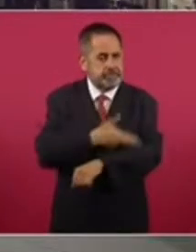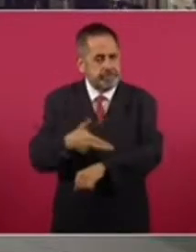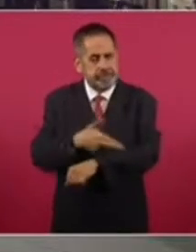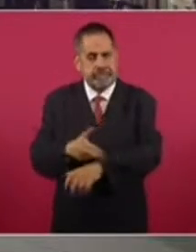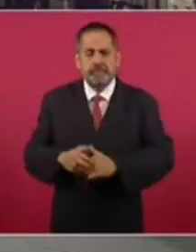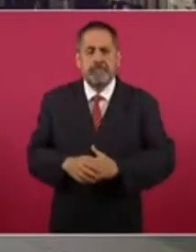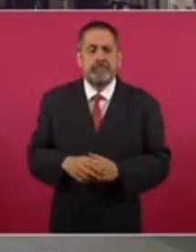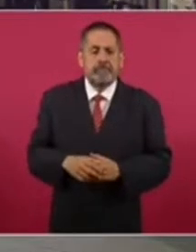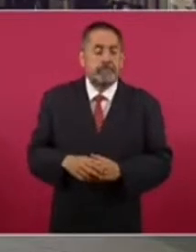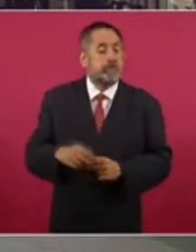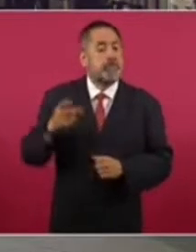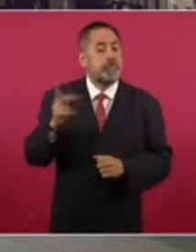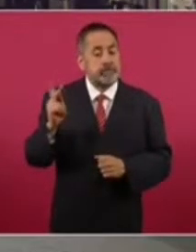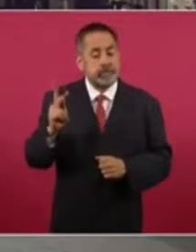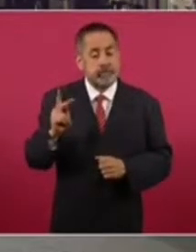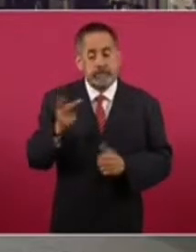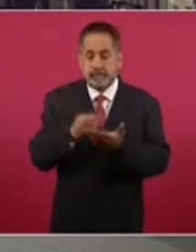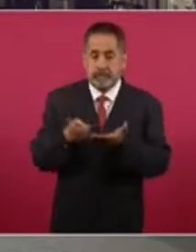Pero al mismo tiempo